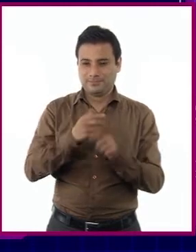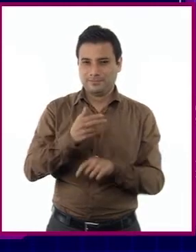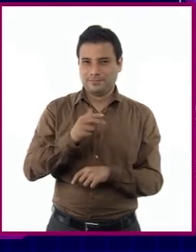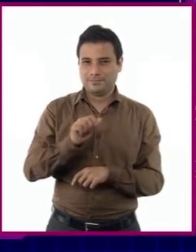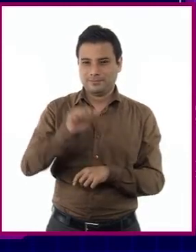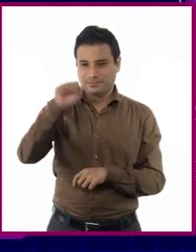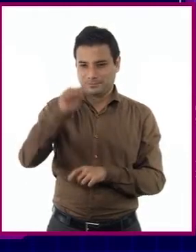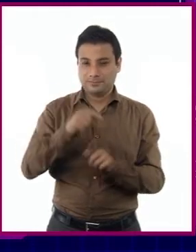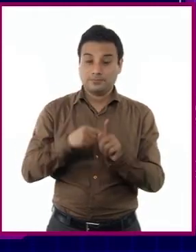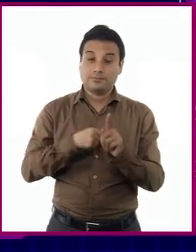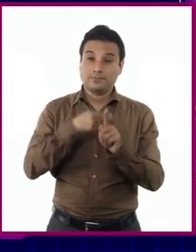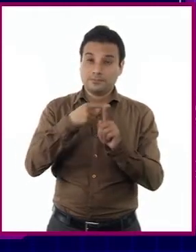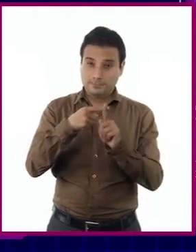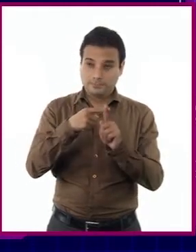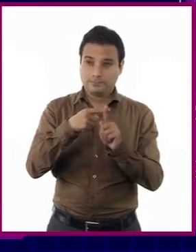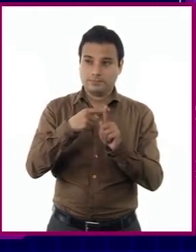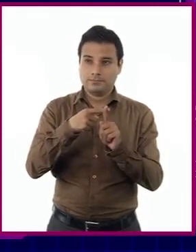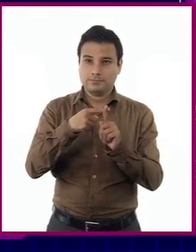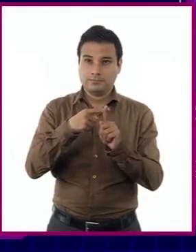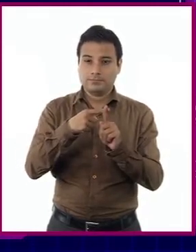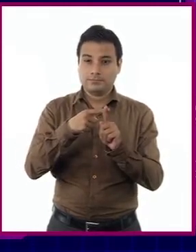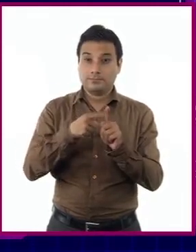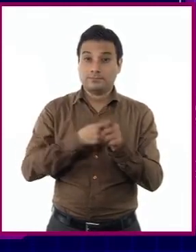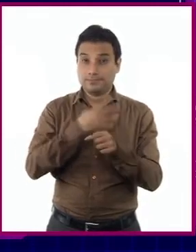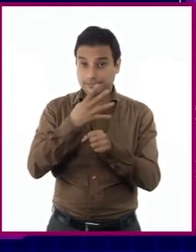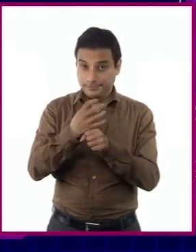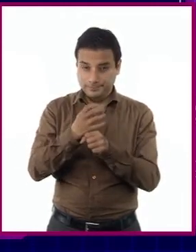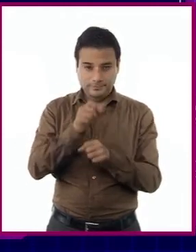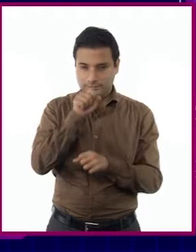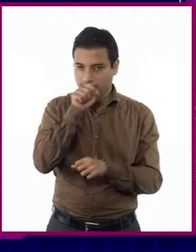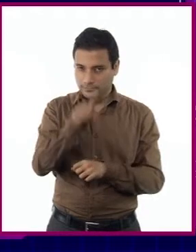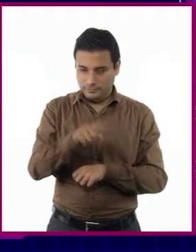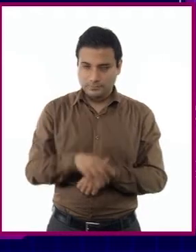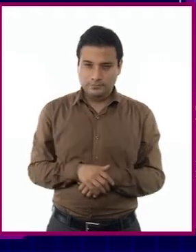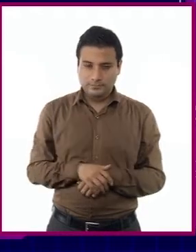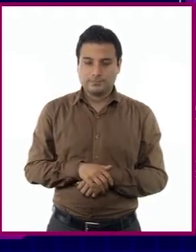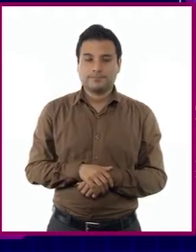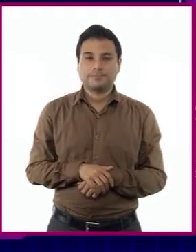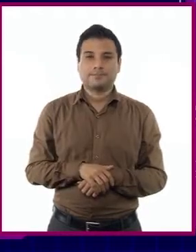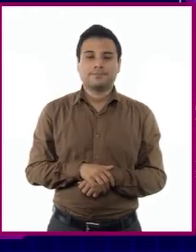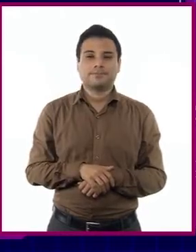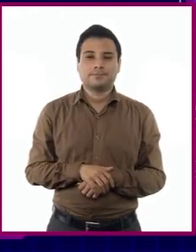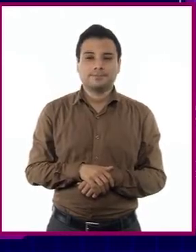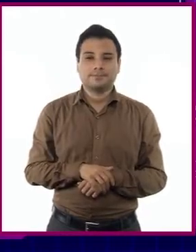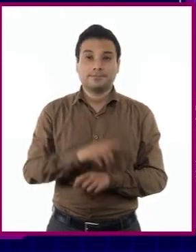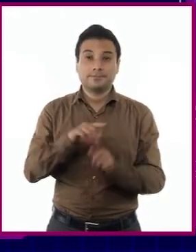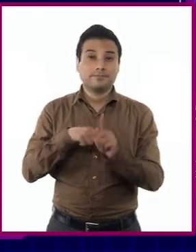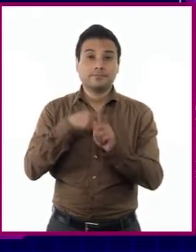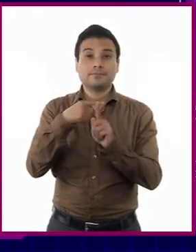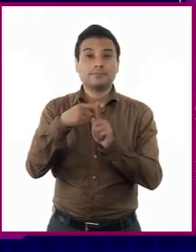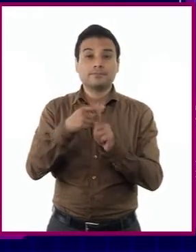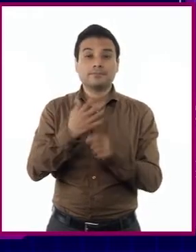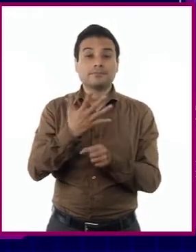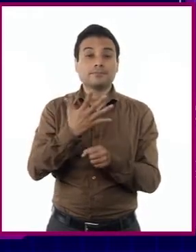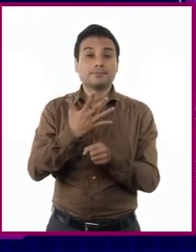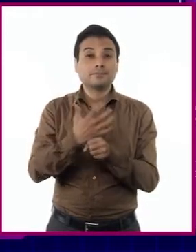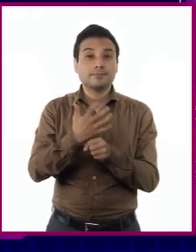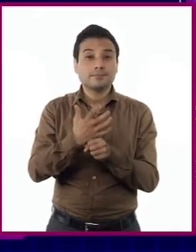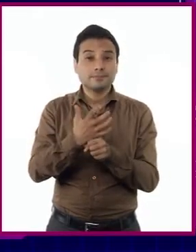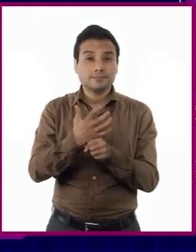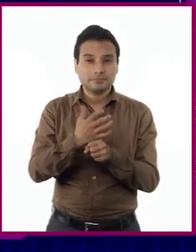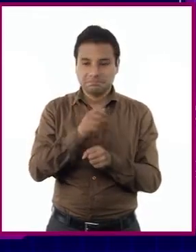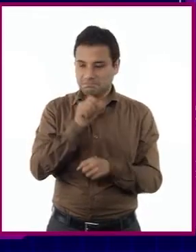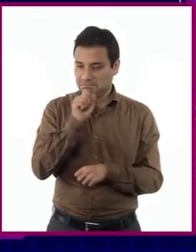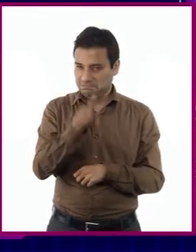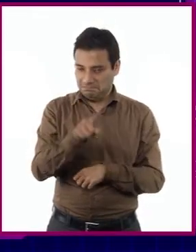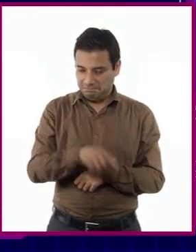área de la base del prisma triangular recto número cuatro por su altura más el área de la base